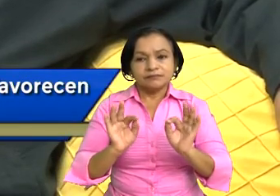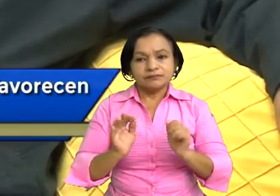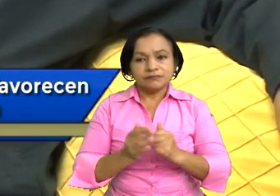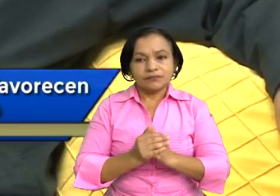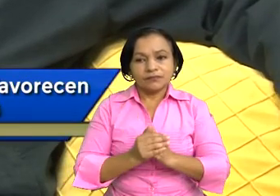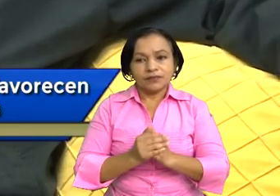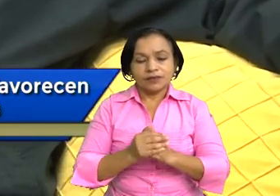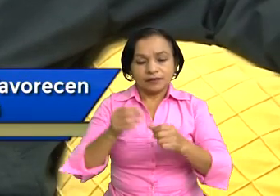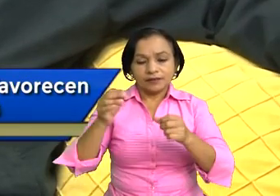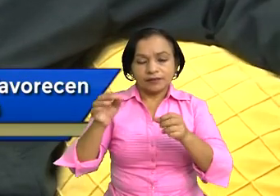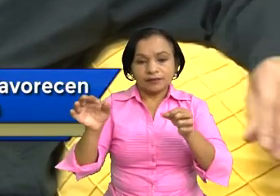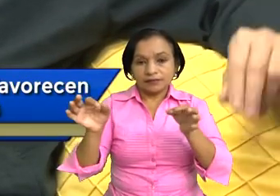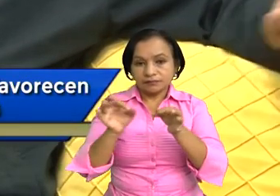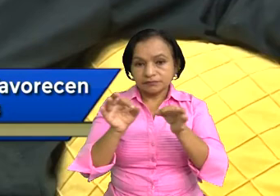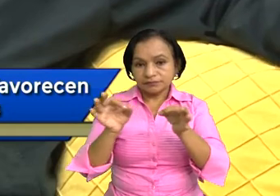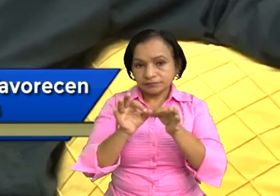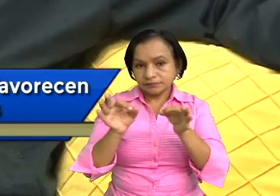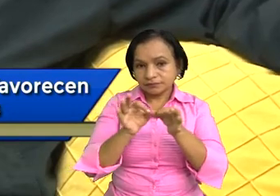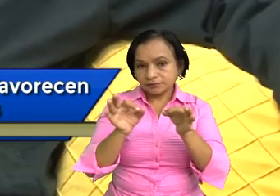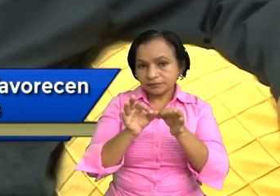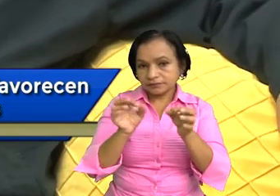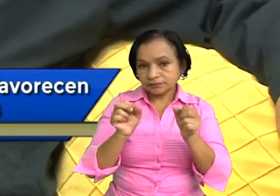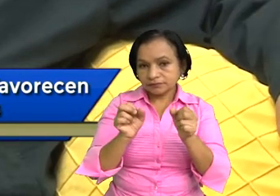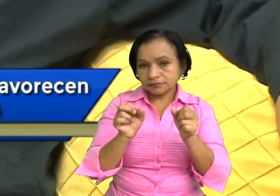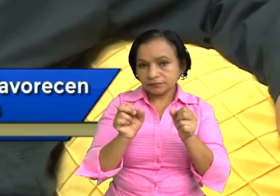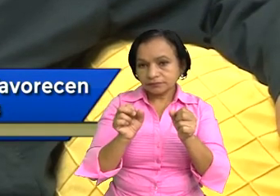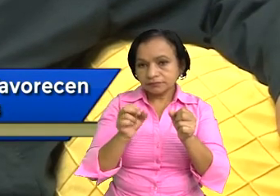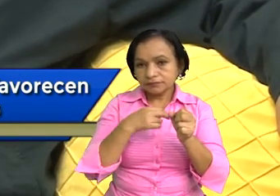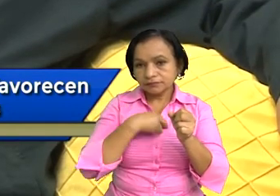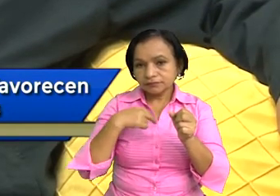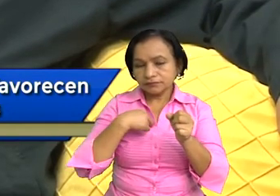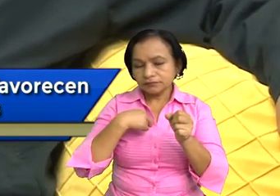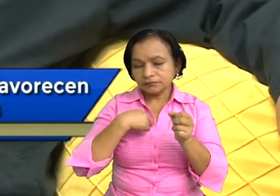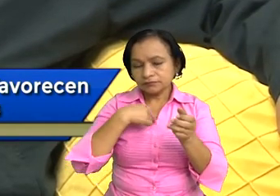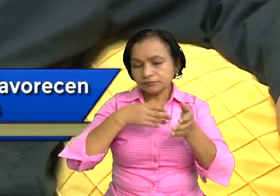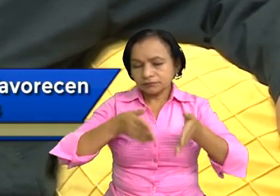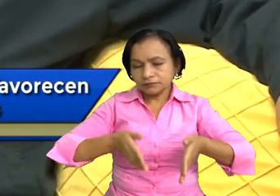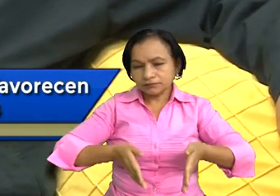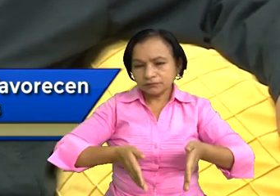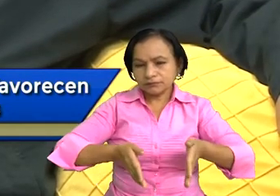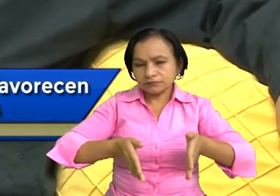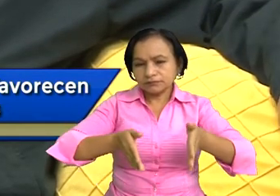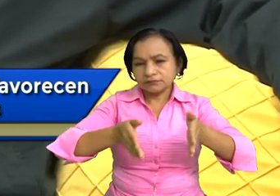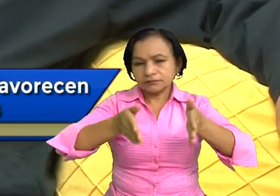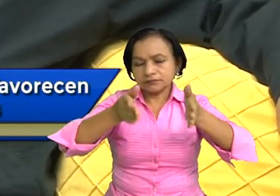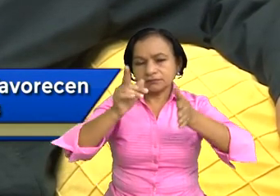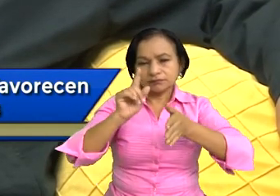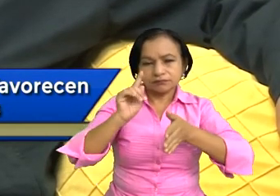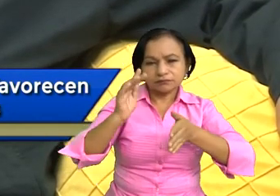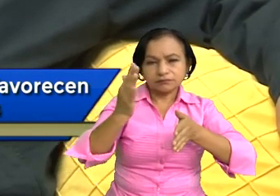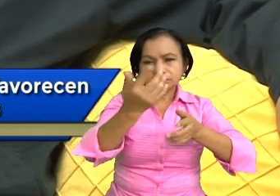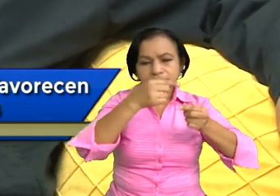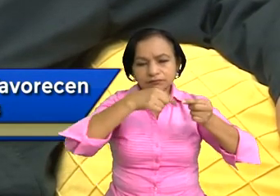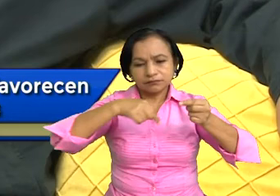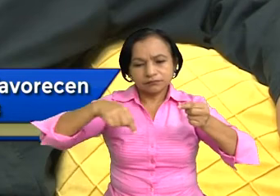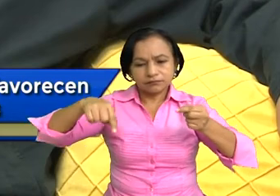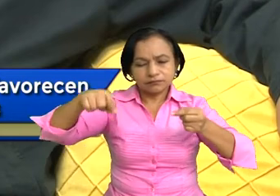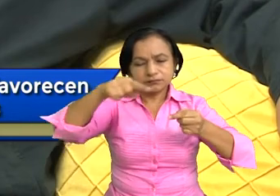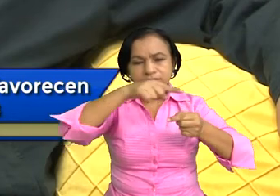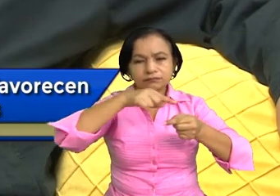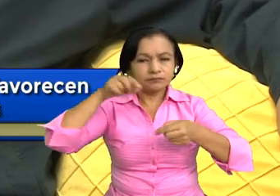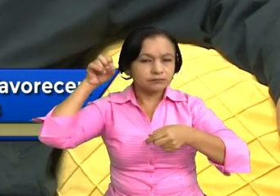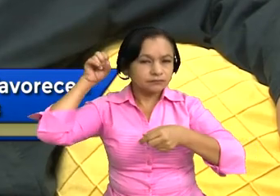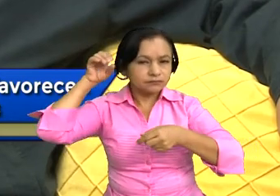incluyendo la isla de Ometepe, que le dimos una reparada completa a todo el anillo turístico de la